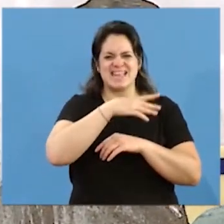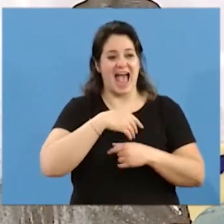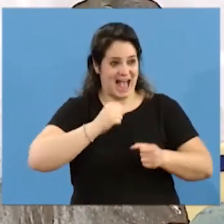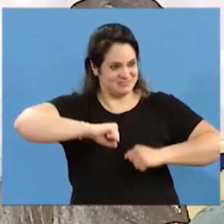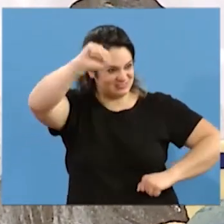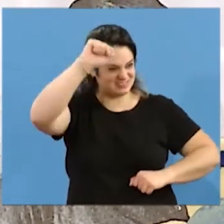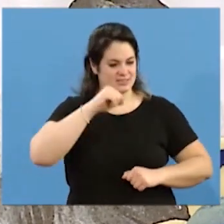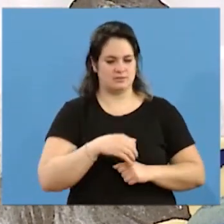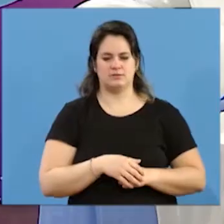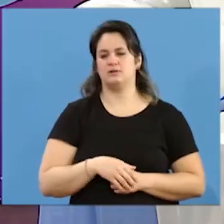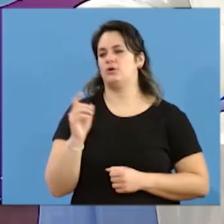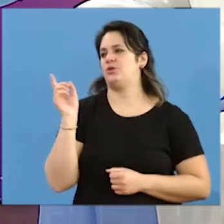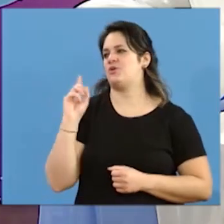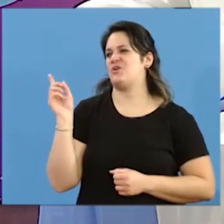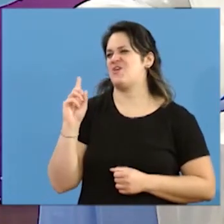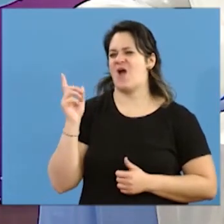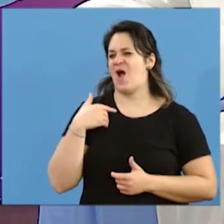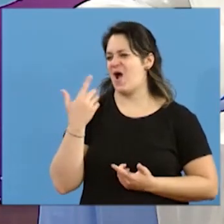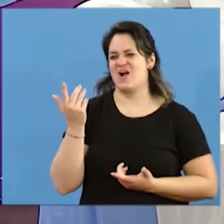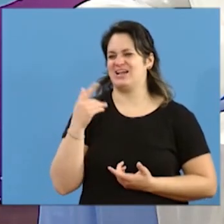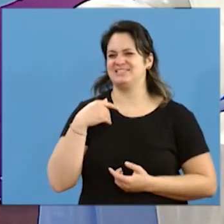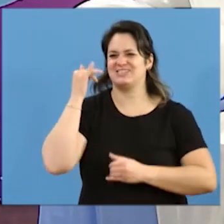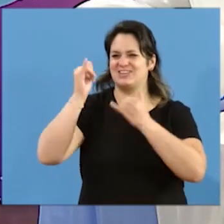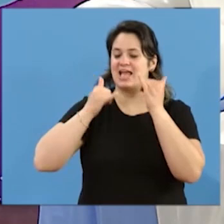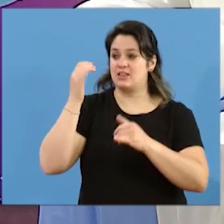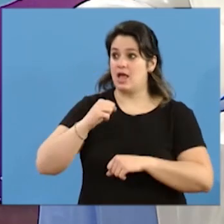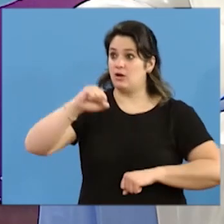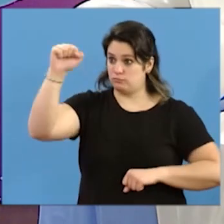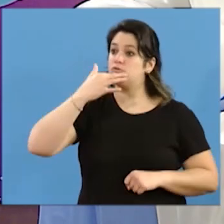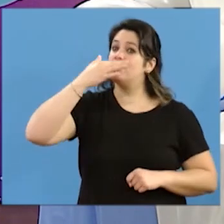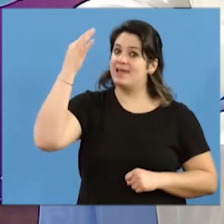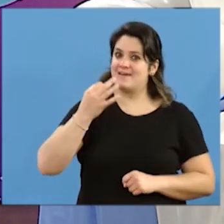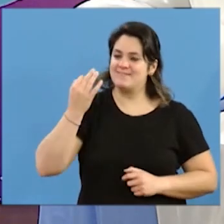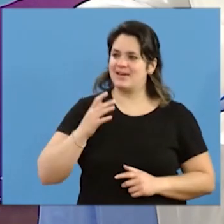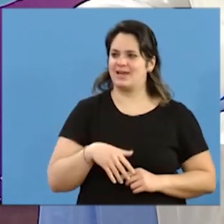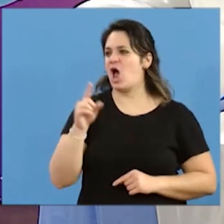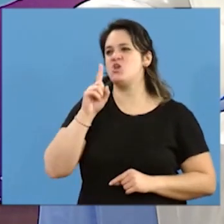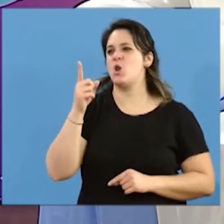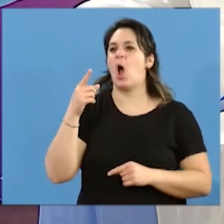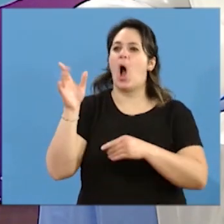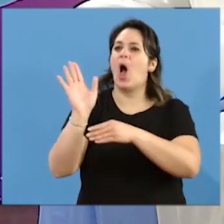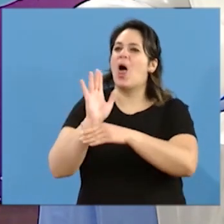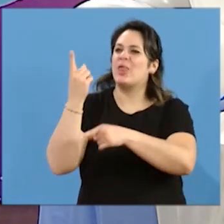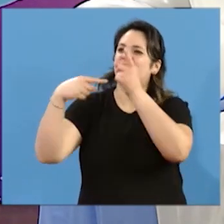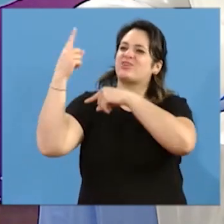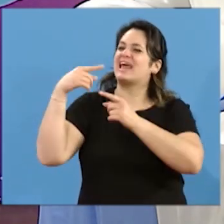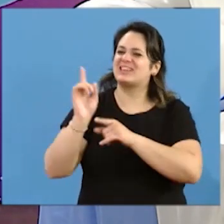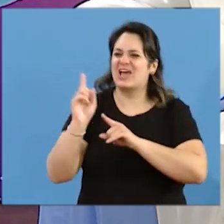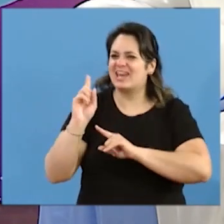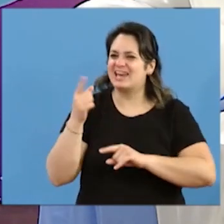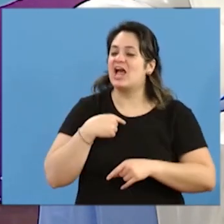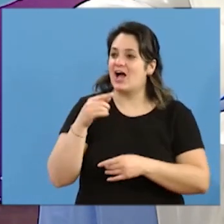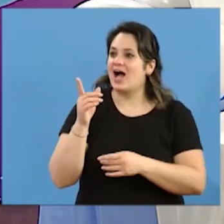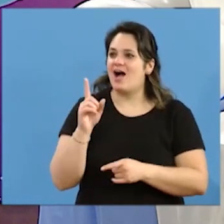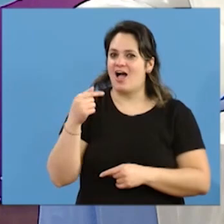héroes. No, mijito, yo te voy a hablar de un héroe de verdad, no de un héroe de historieta, de uno